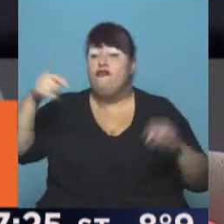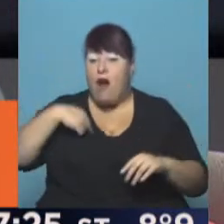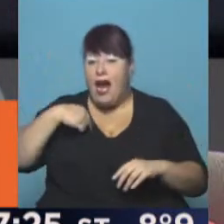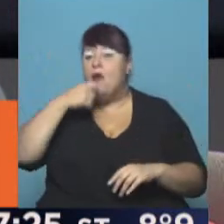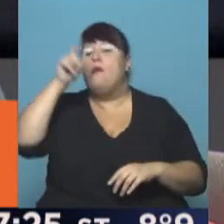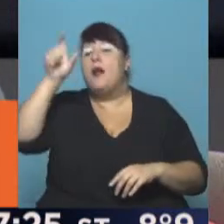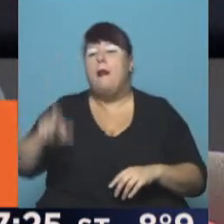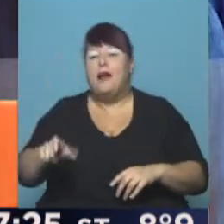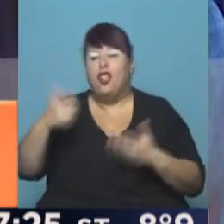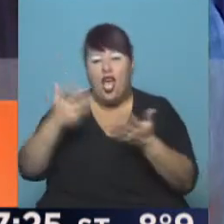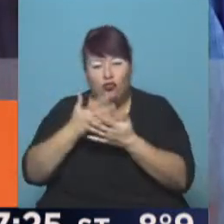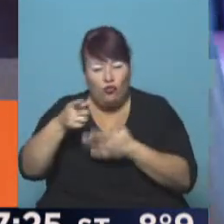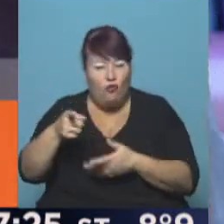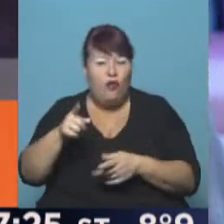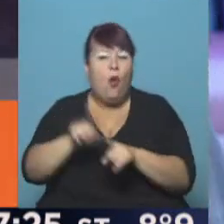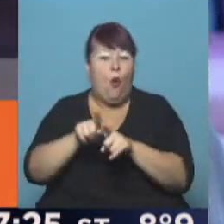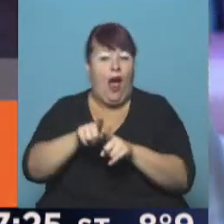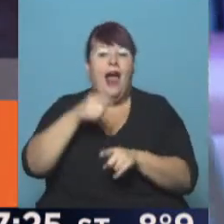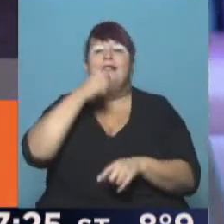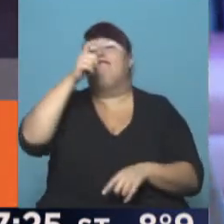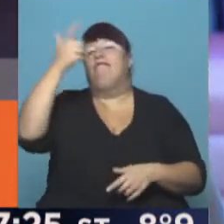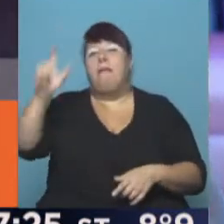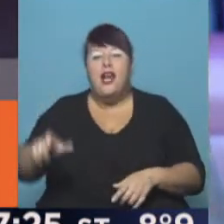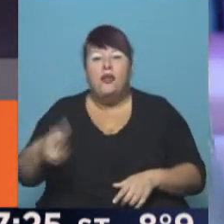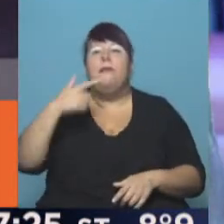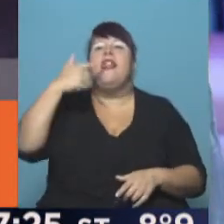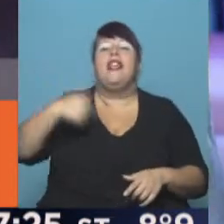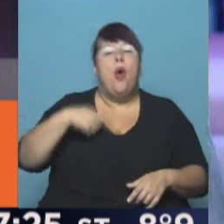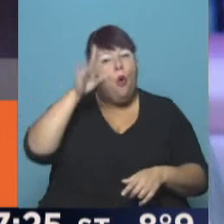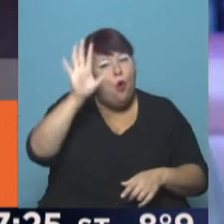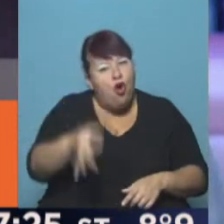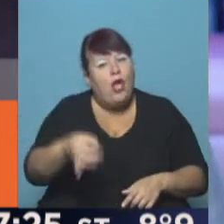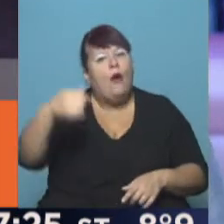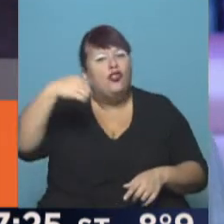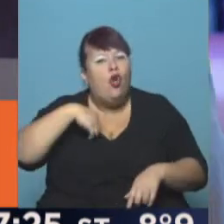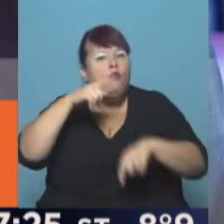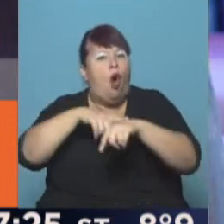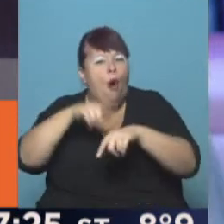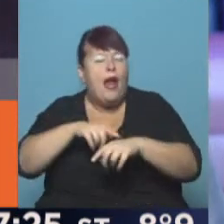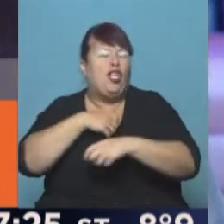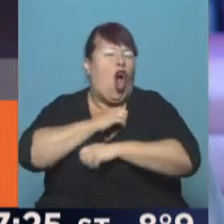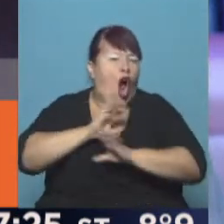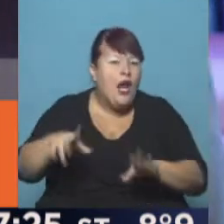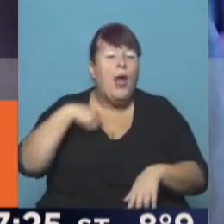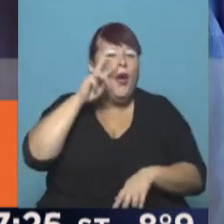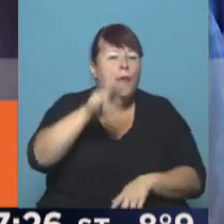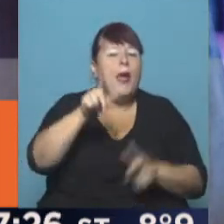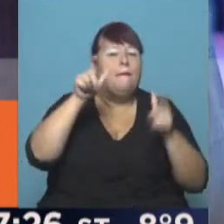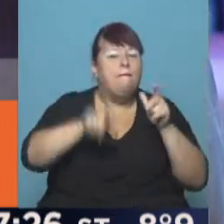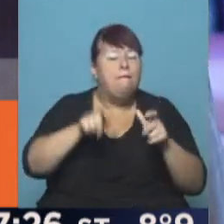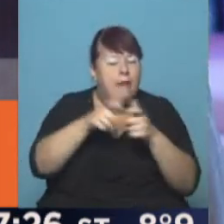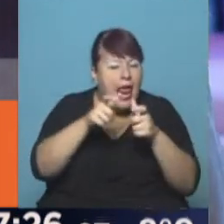compares con los pacientes que es el hecho de que alguien alguna vez me dijera cosas que yo estaba pasando algo así y después de la película